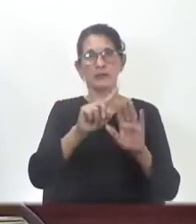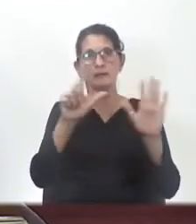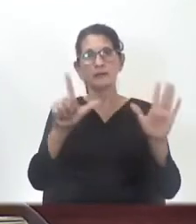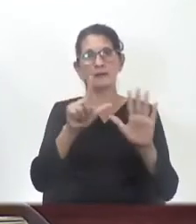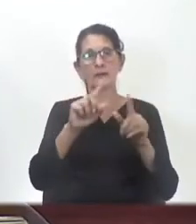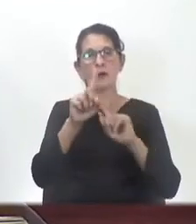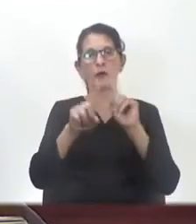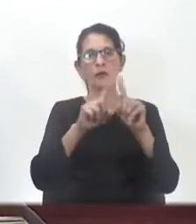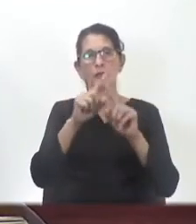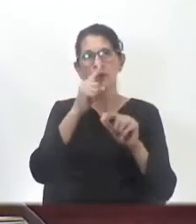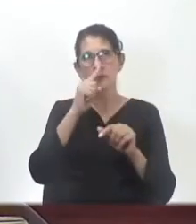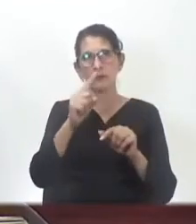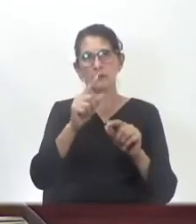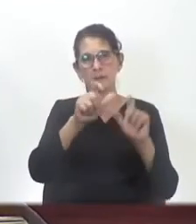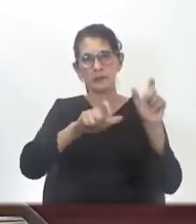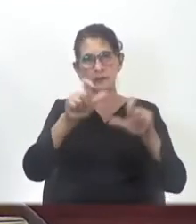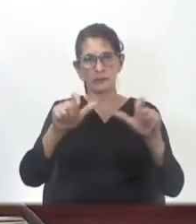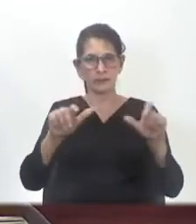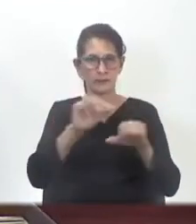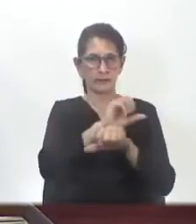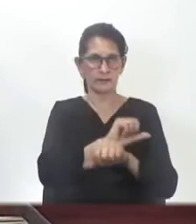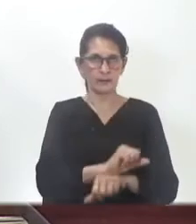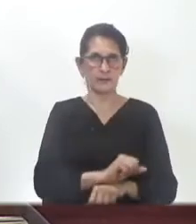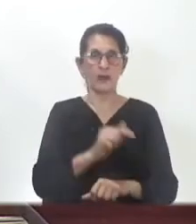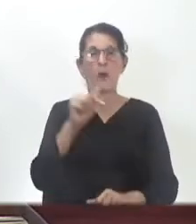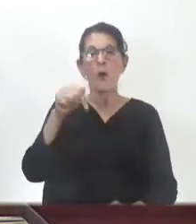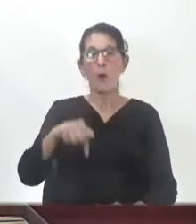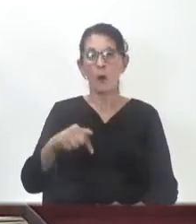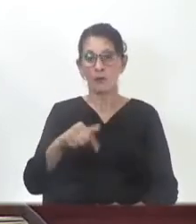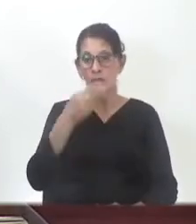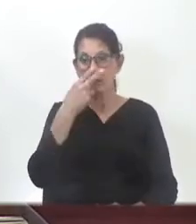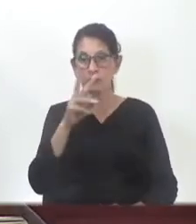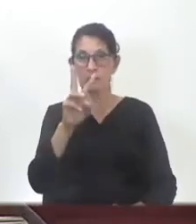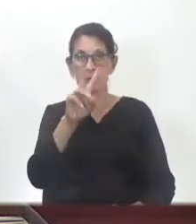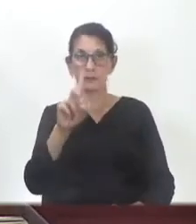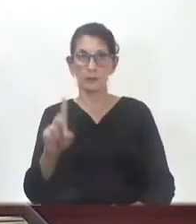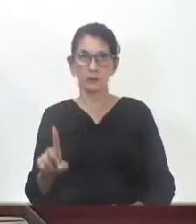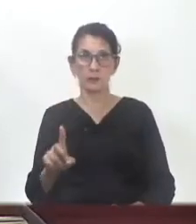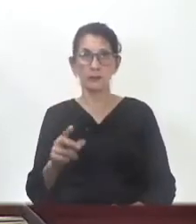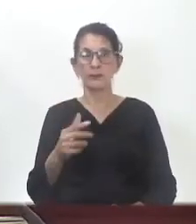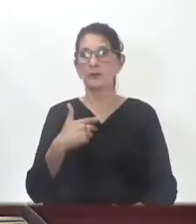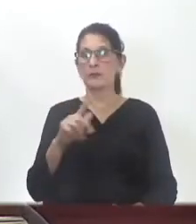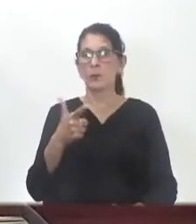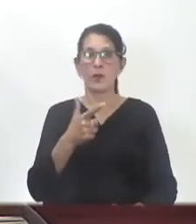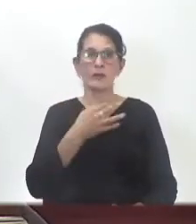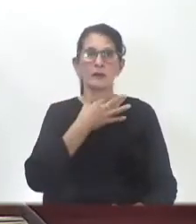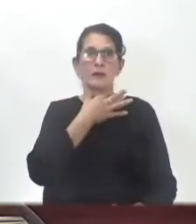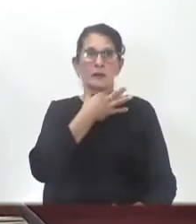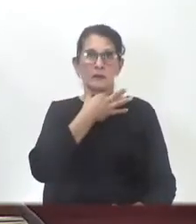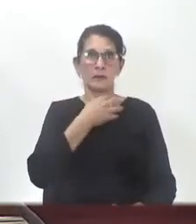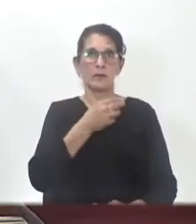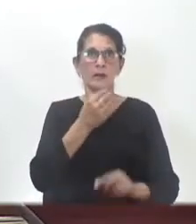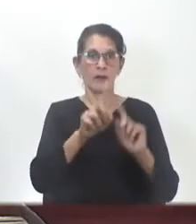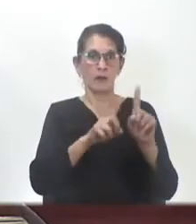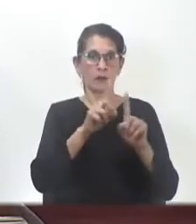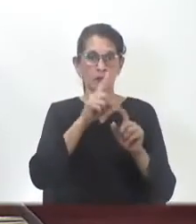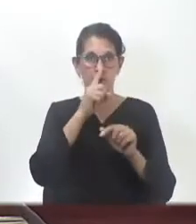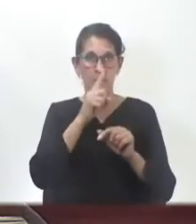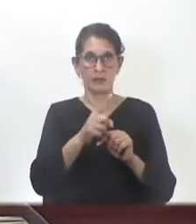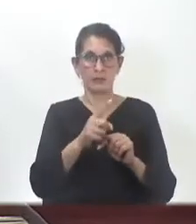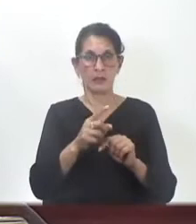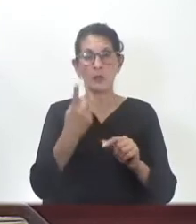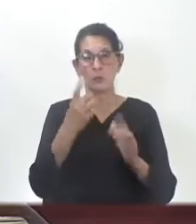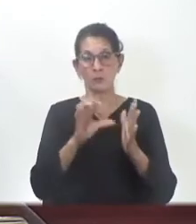los 11.000 personas privadas de libertad. Cosa que hoy, en el 2021, no tenemos espacio ya para 11.000. Estamos hablando que venimos de